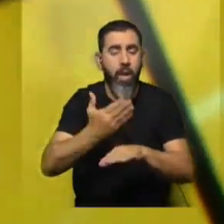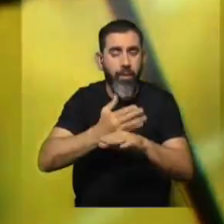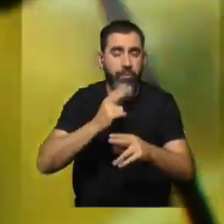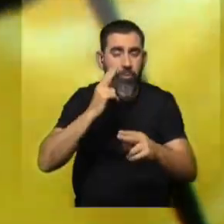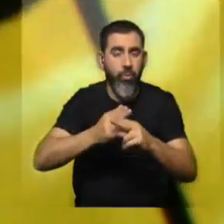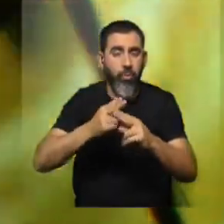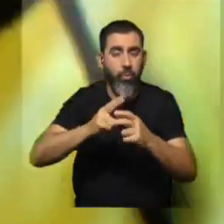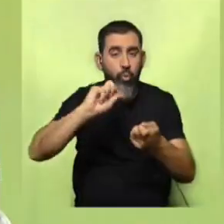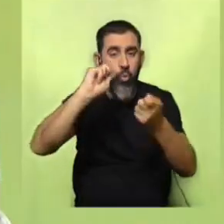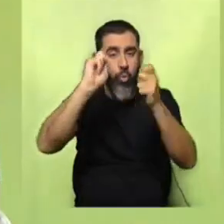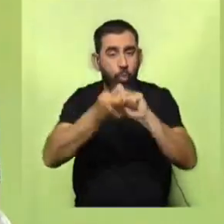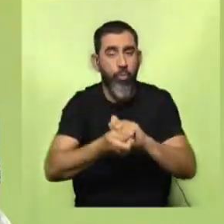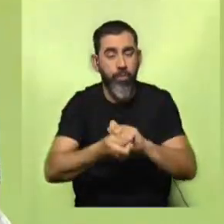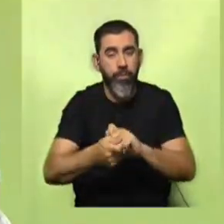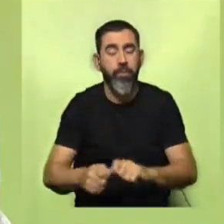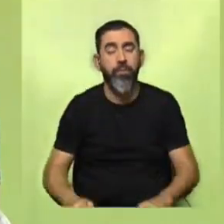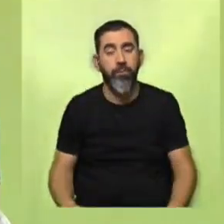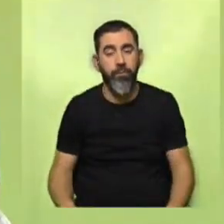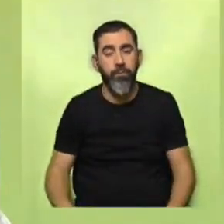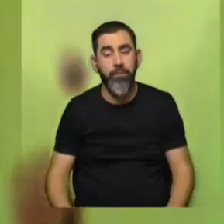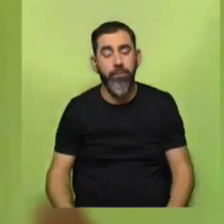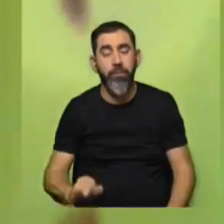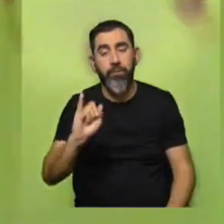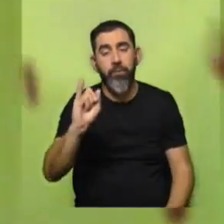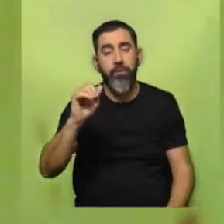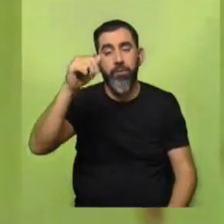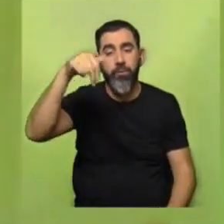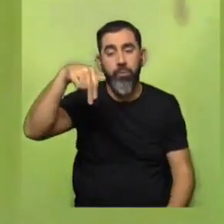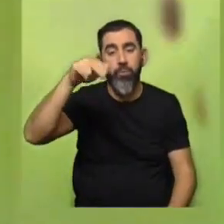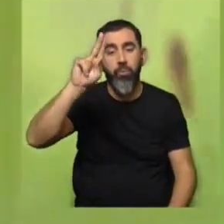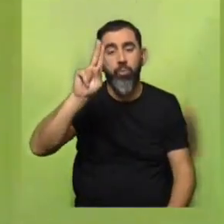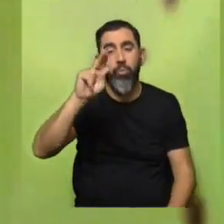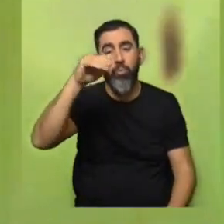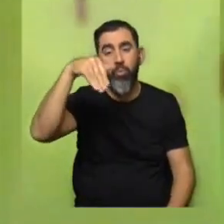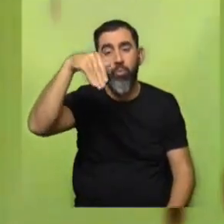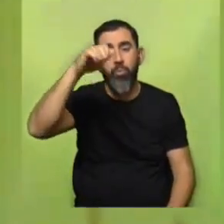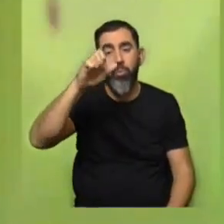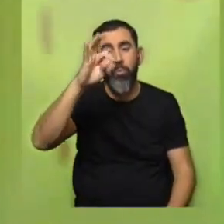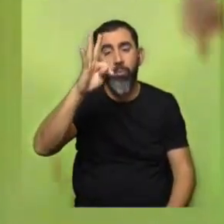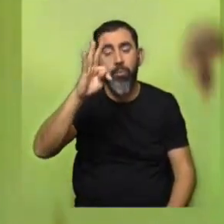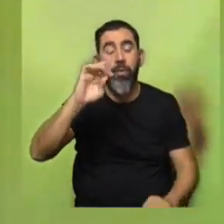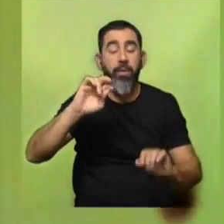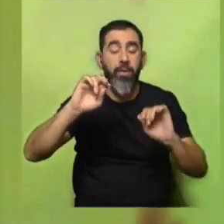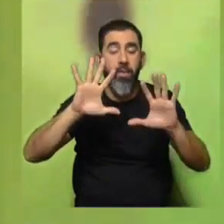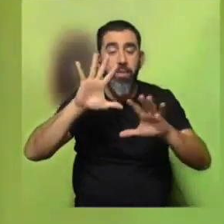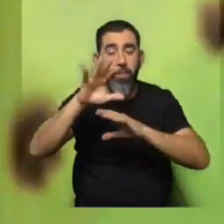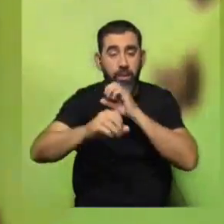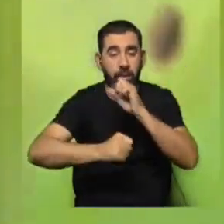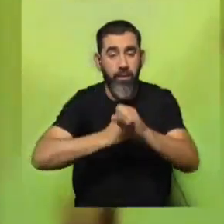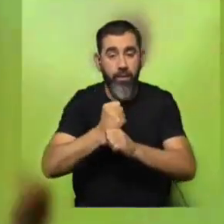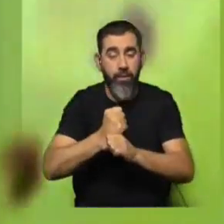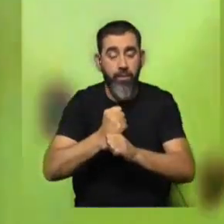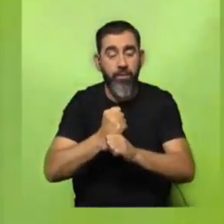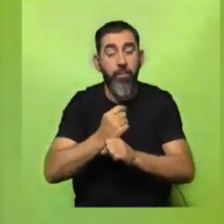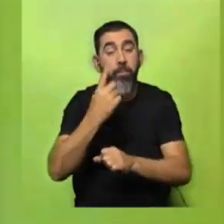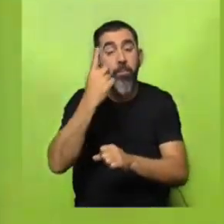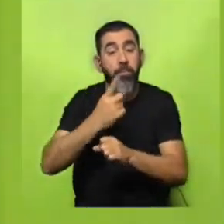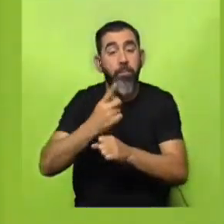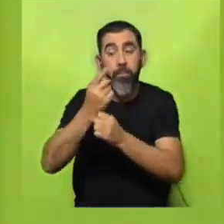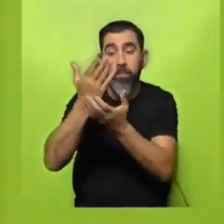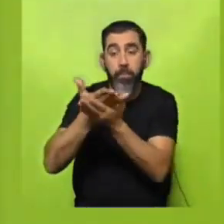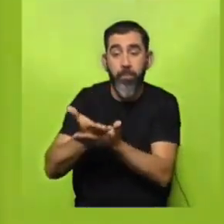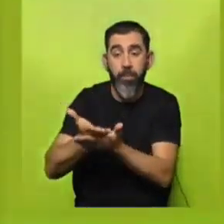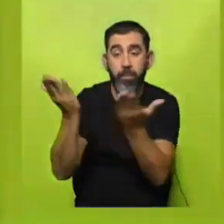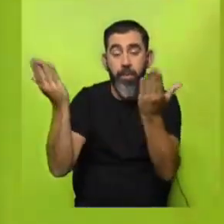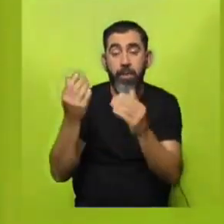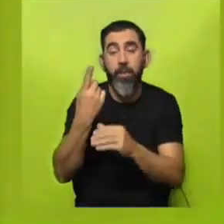pero INUMET con su estructura y su funcionamiento tiene estos 10 años. Exactamente. Y bueno, en la primera placa vamos a ver